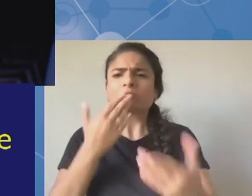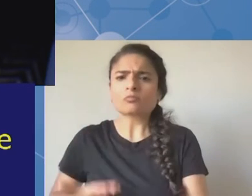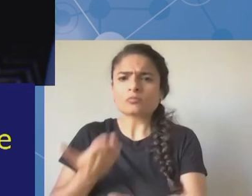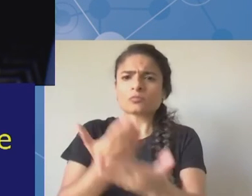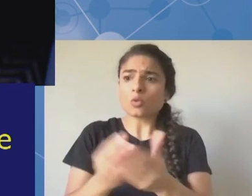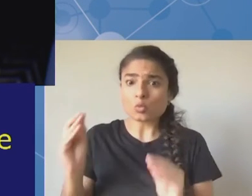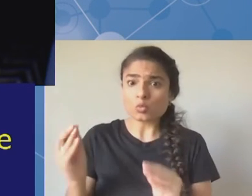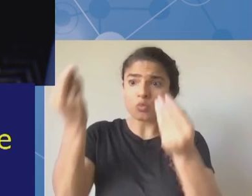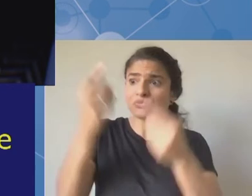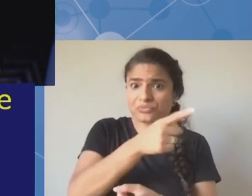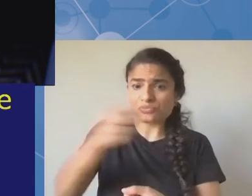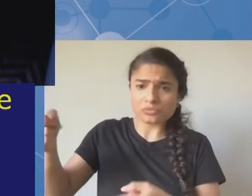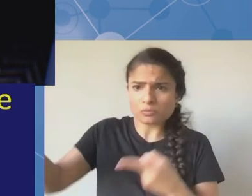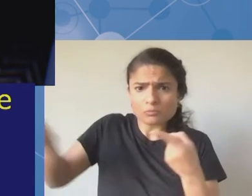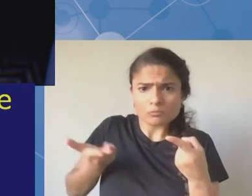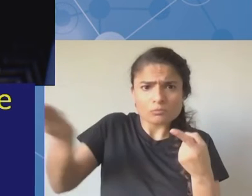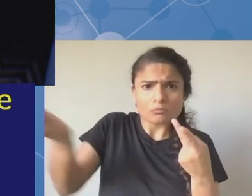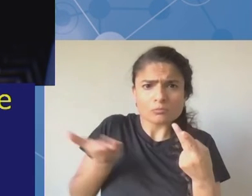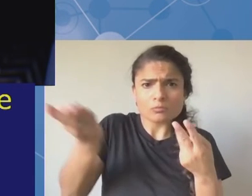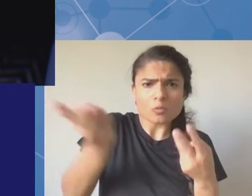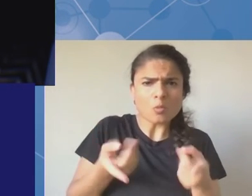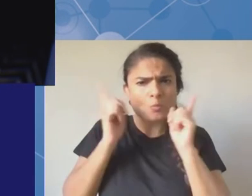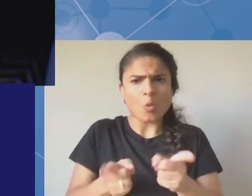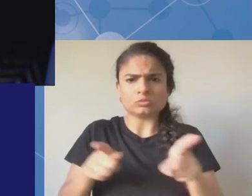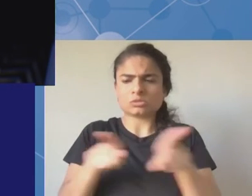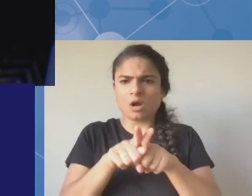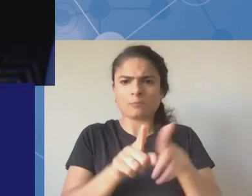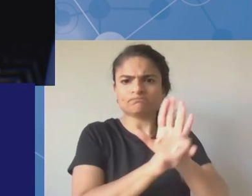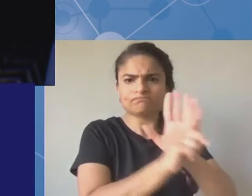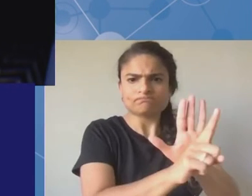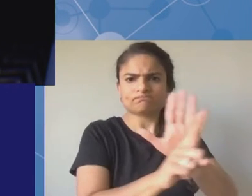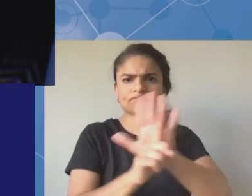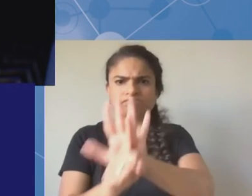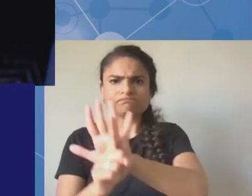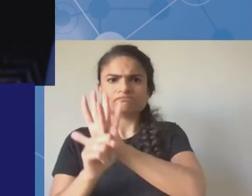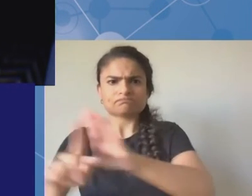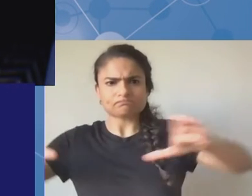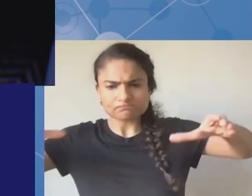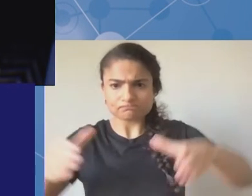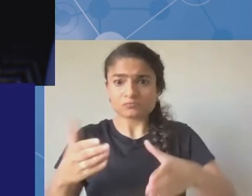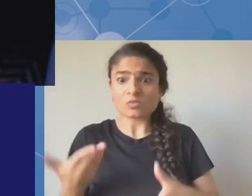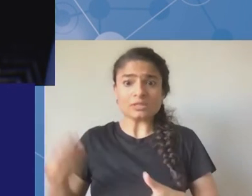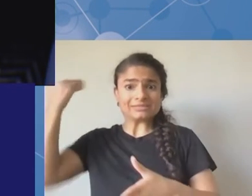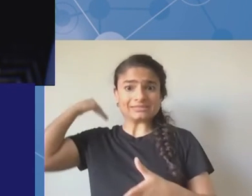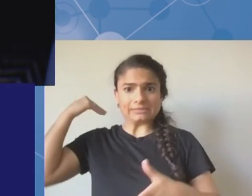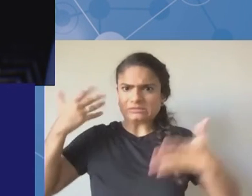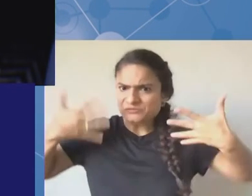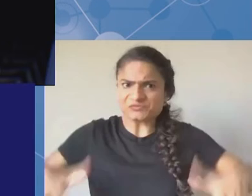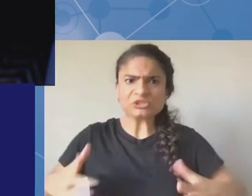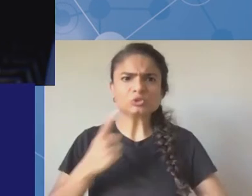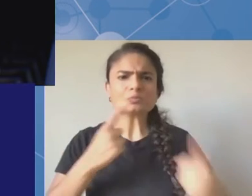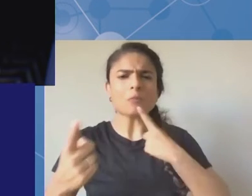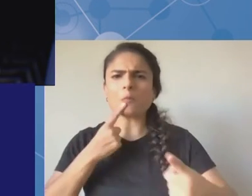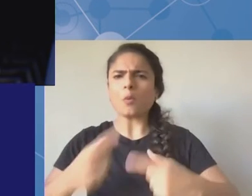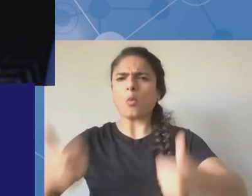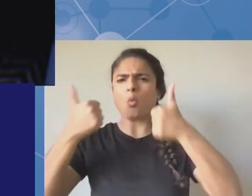se ve basada en la increíble sesión que tuvimos ayer sobre las nuevas